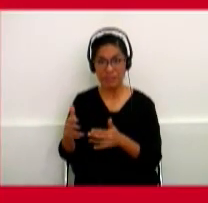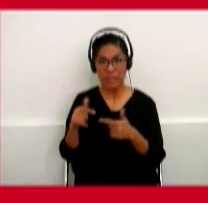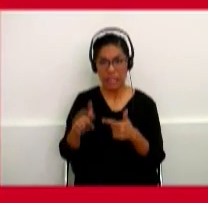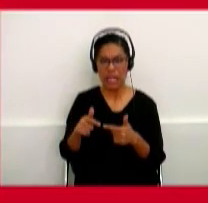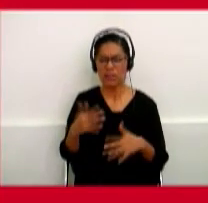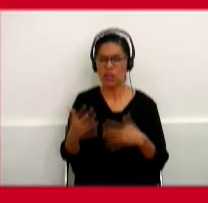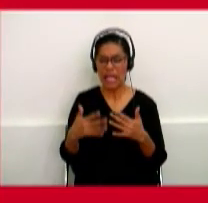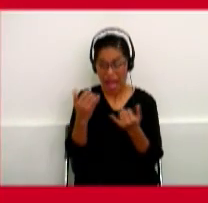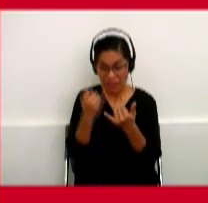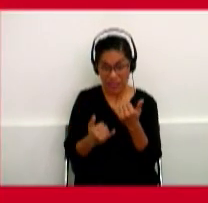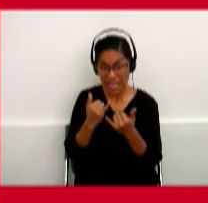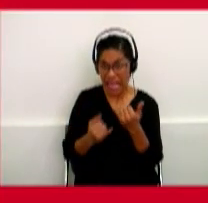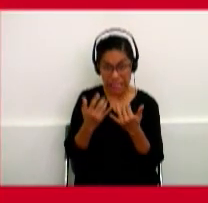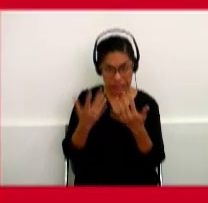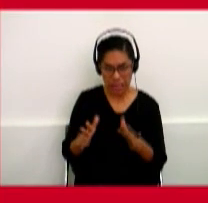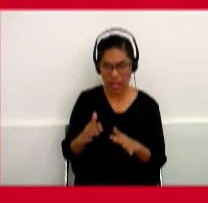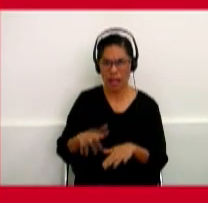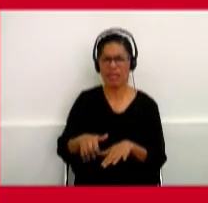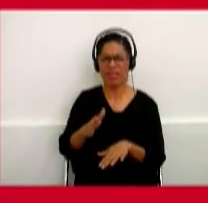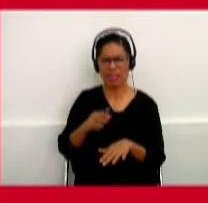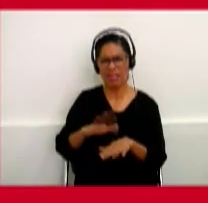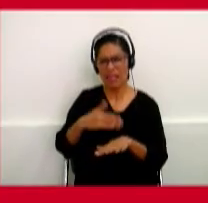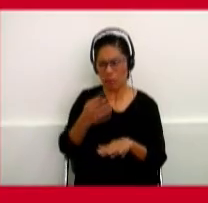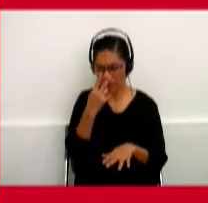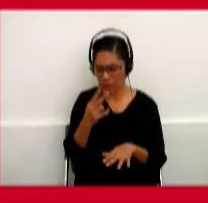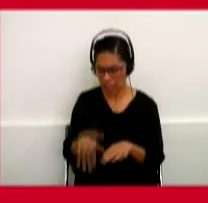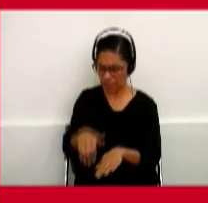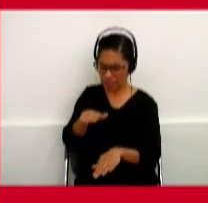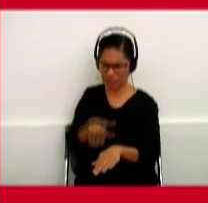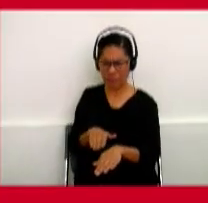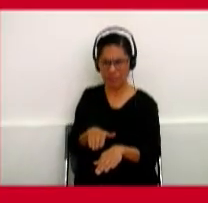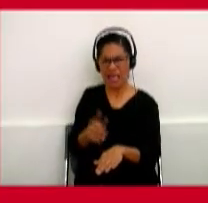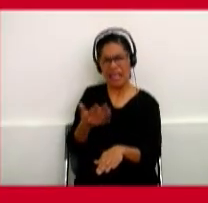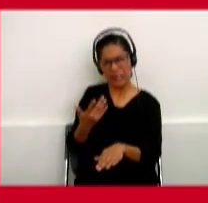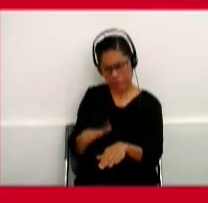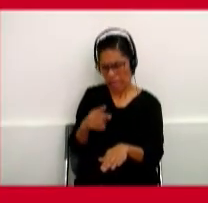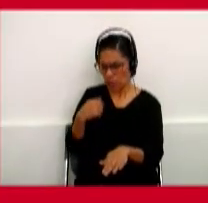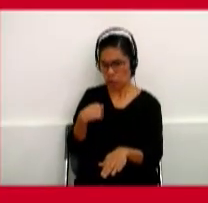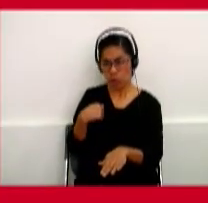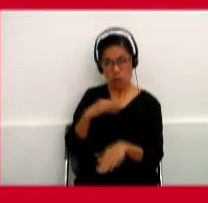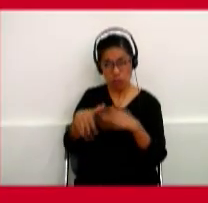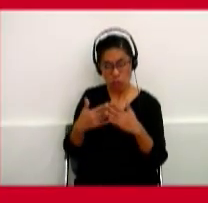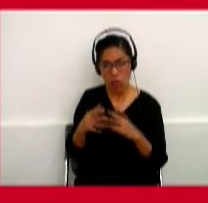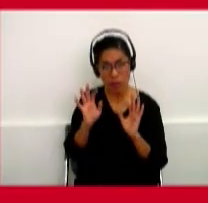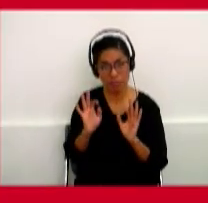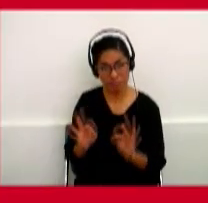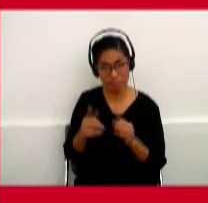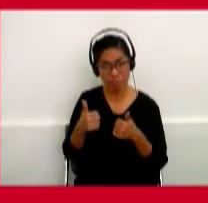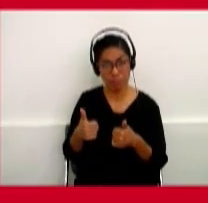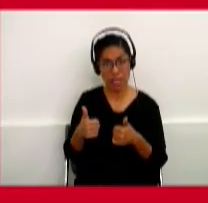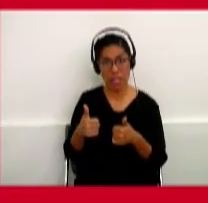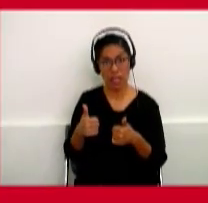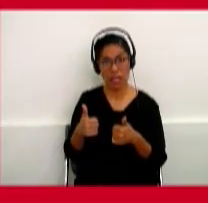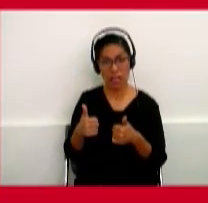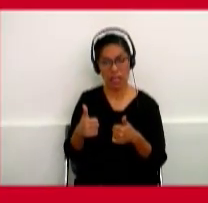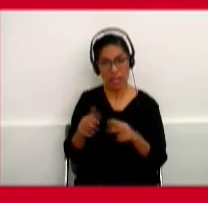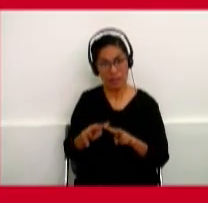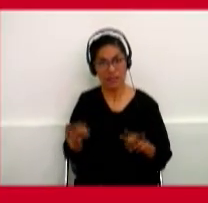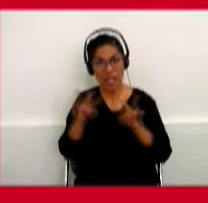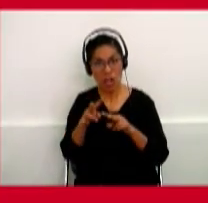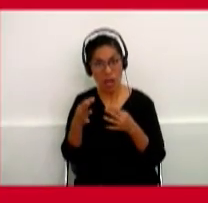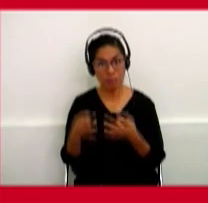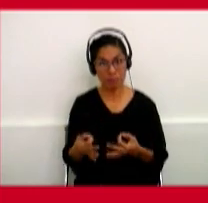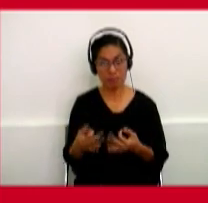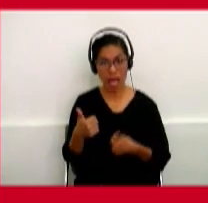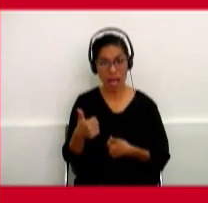queremos dar un paso hacia atrás y ver nuestra evaluación inicial y decir realmente logramos valor en las áreas donde vimos problemas. Y en la